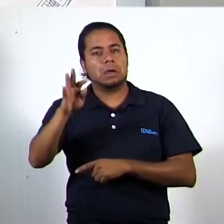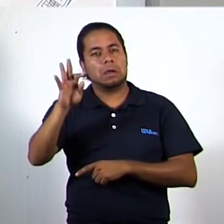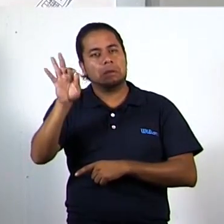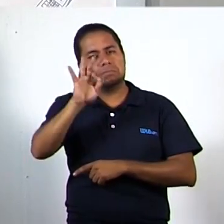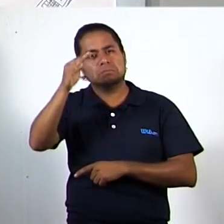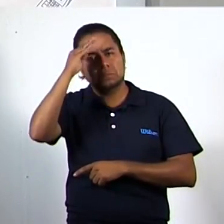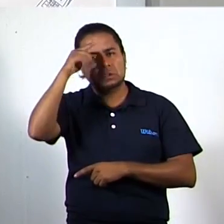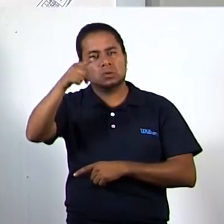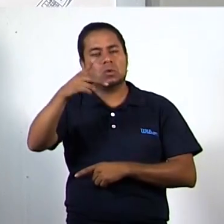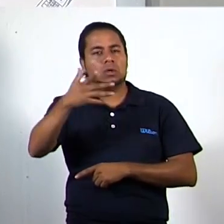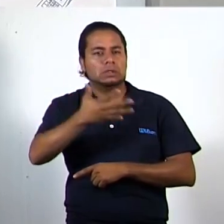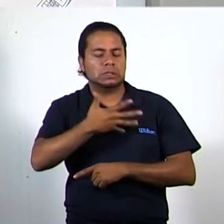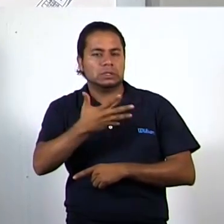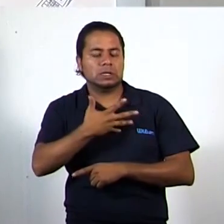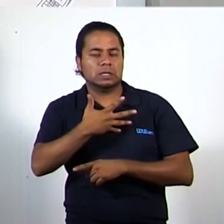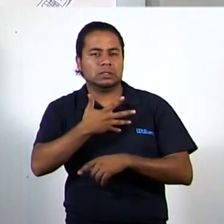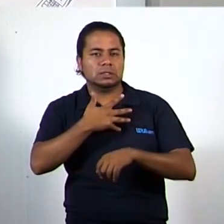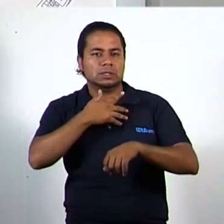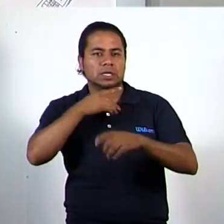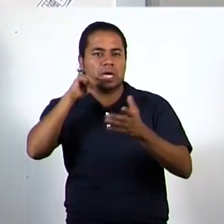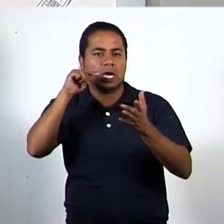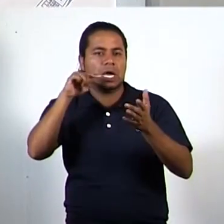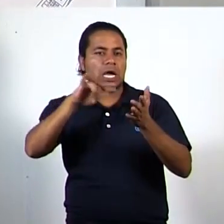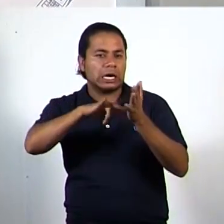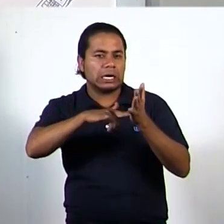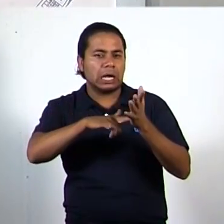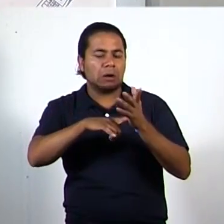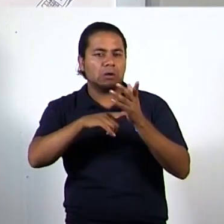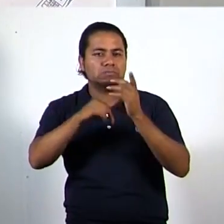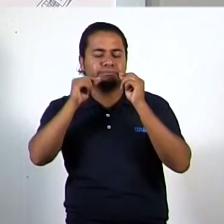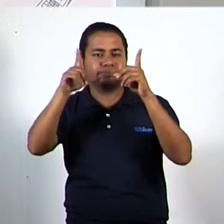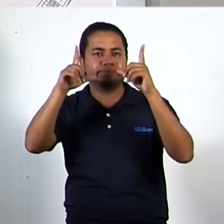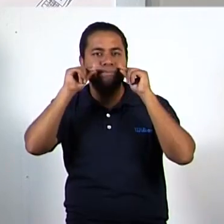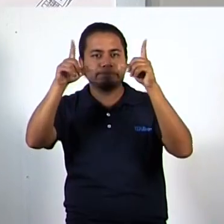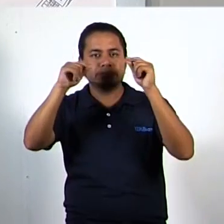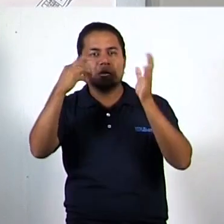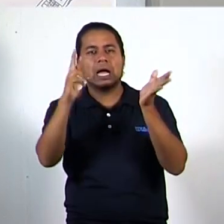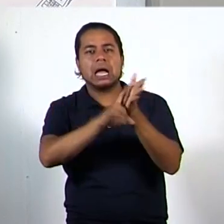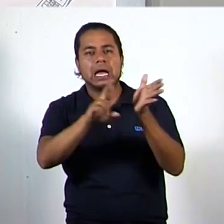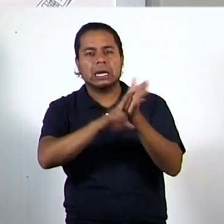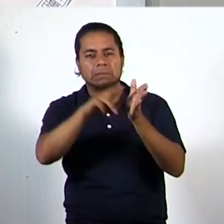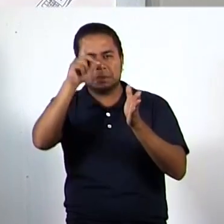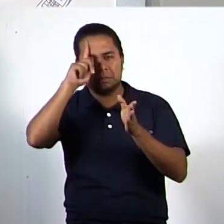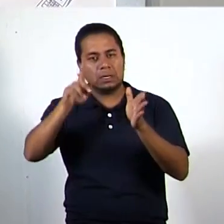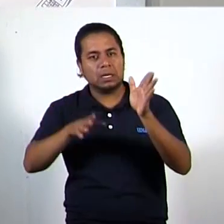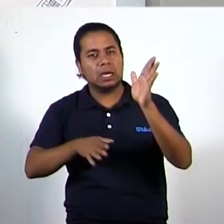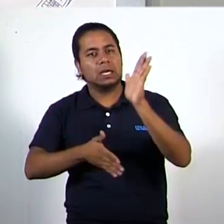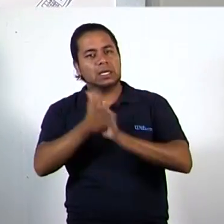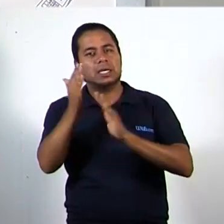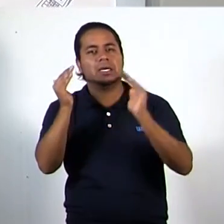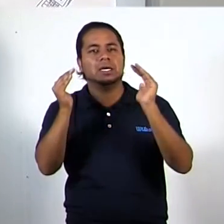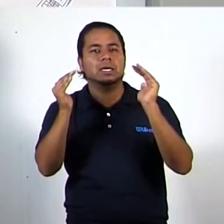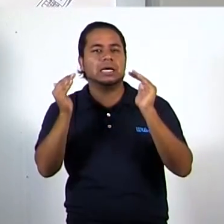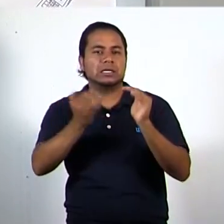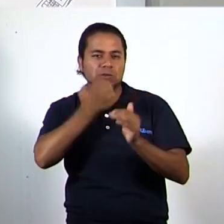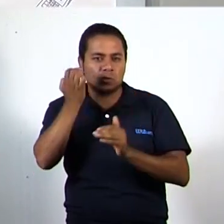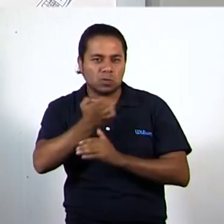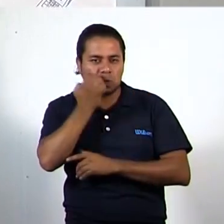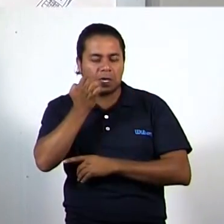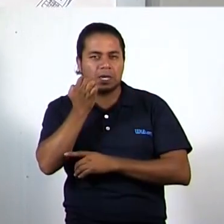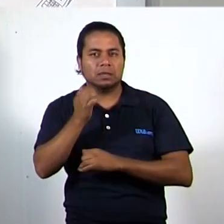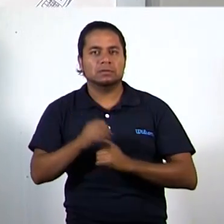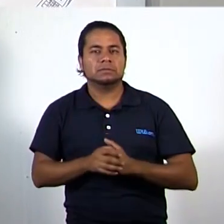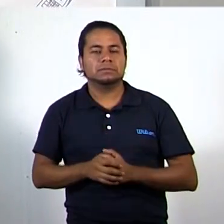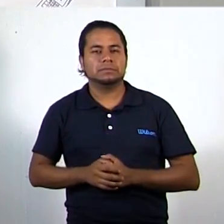despertador en el cual te despierta todas las mañanas para ir a la escuela. ¿No es así? Claro que sí.